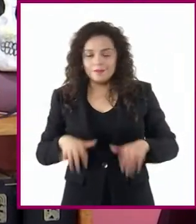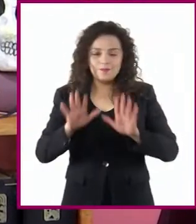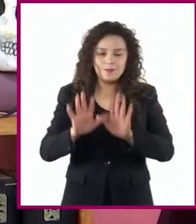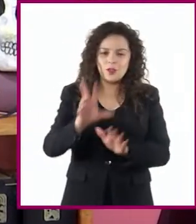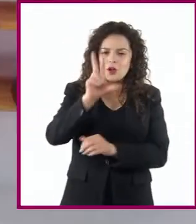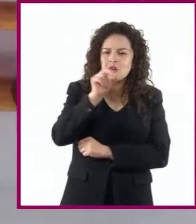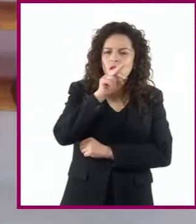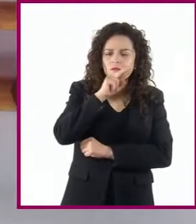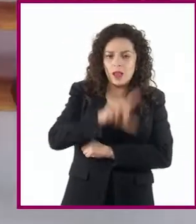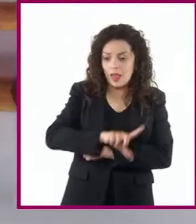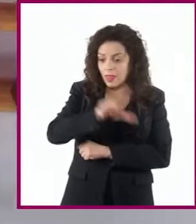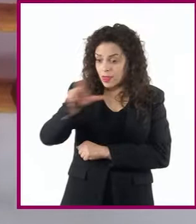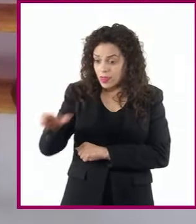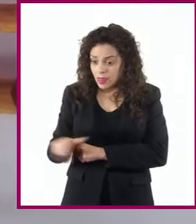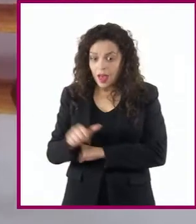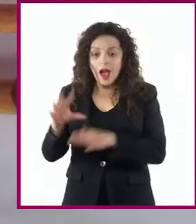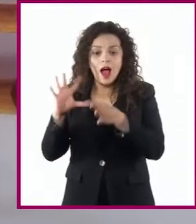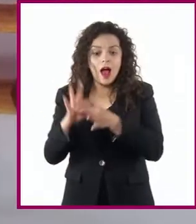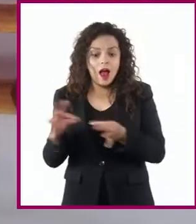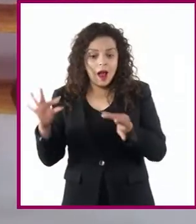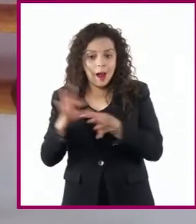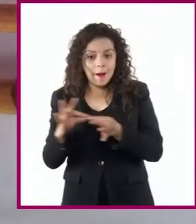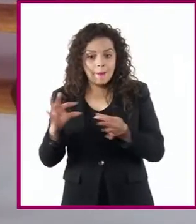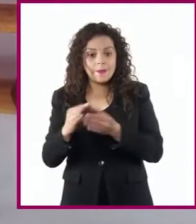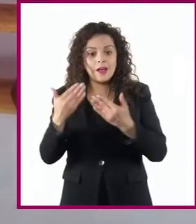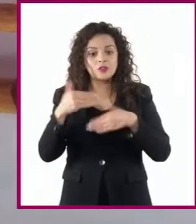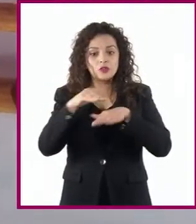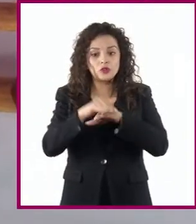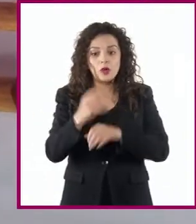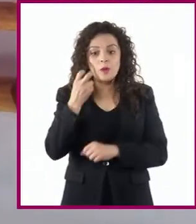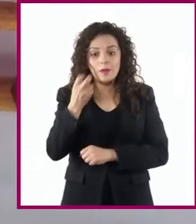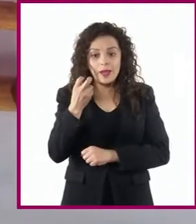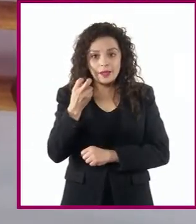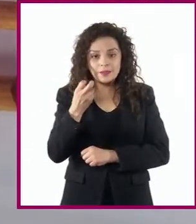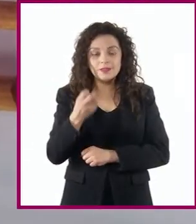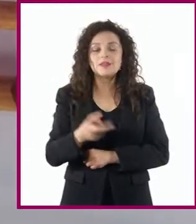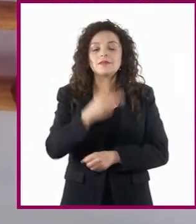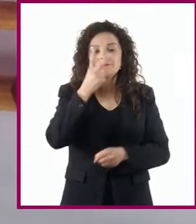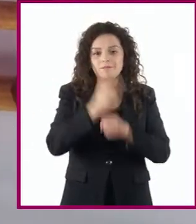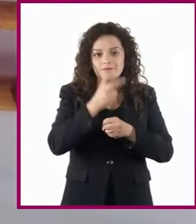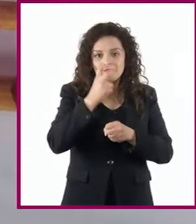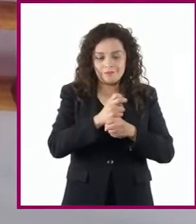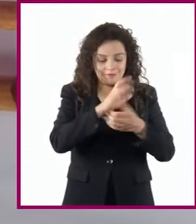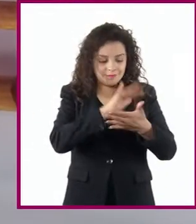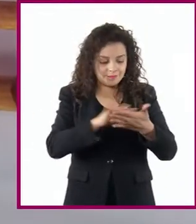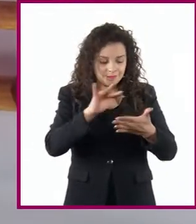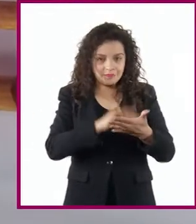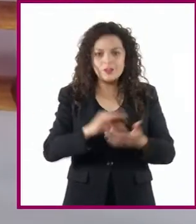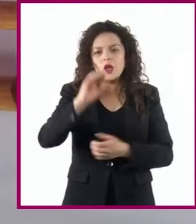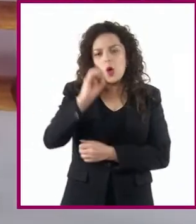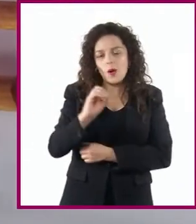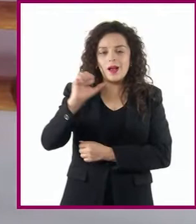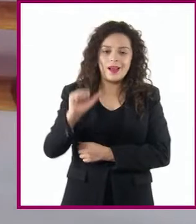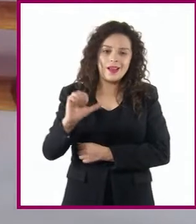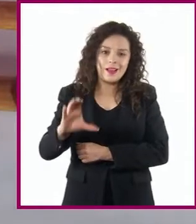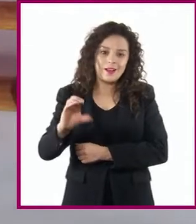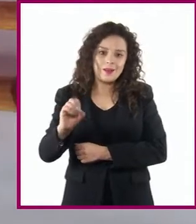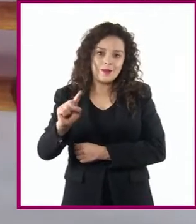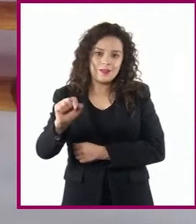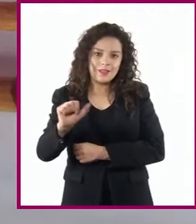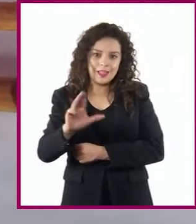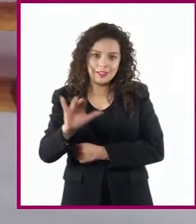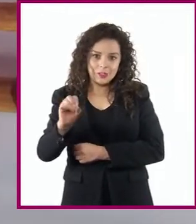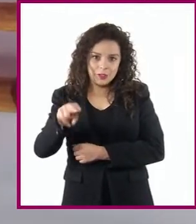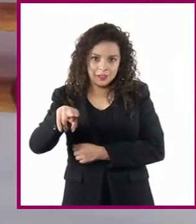adelante hablaremos sobre estos textos secundarios o acotaciones. También espero que